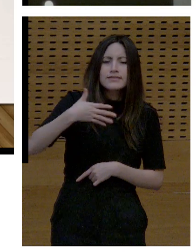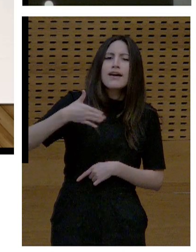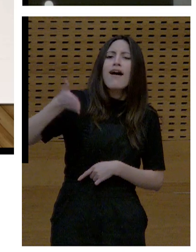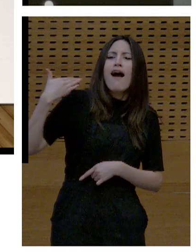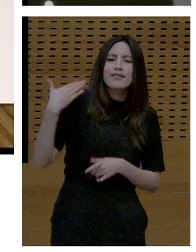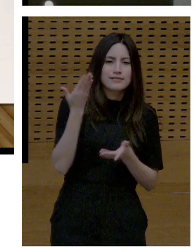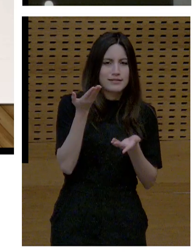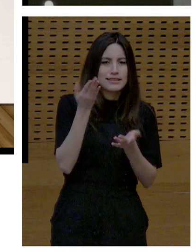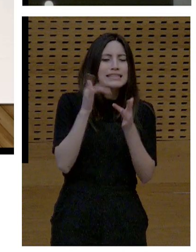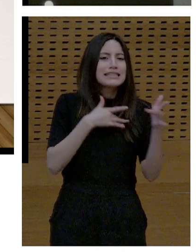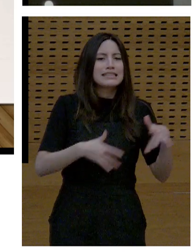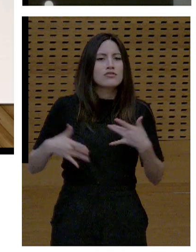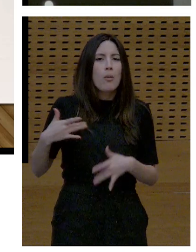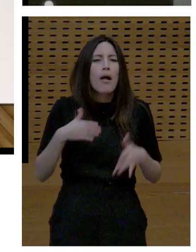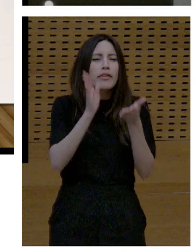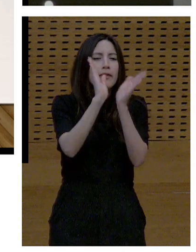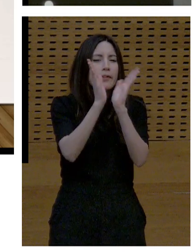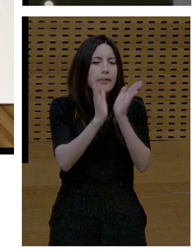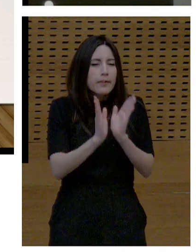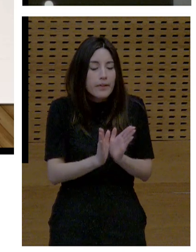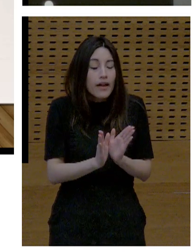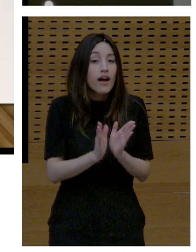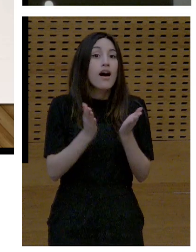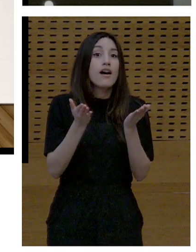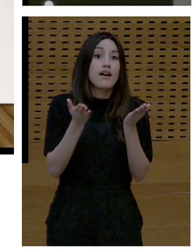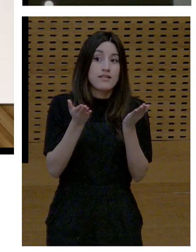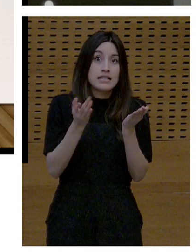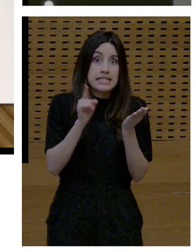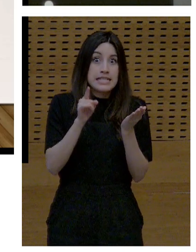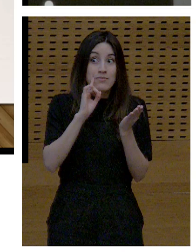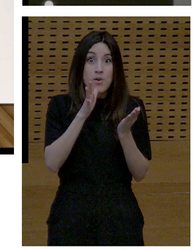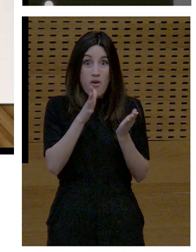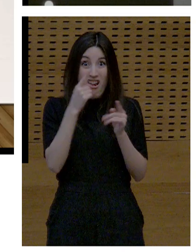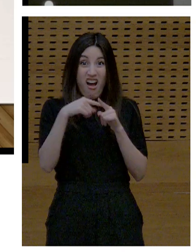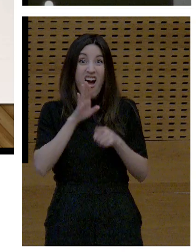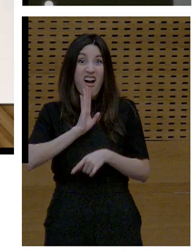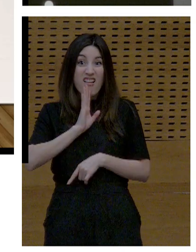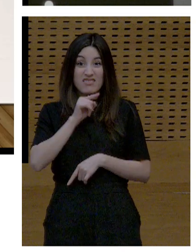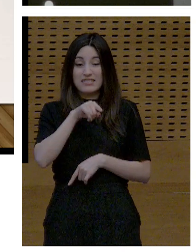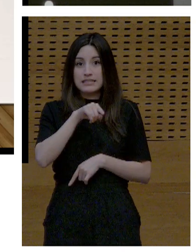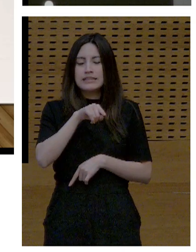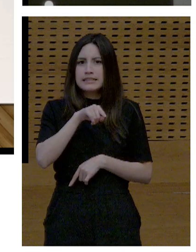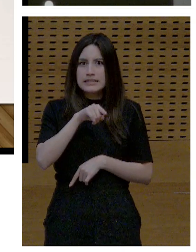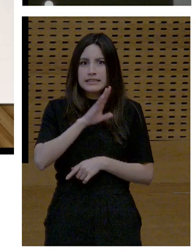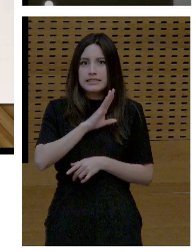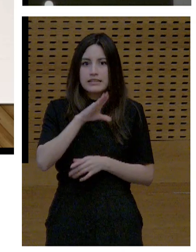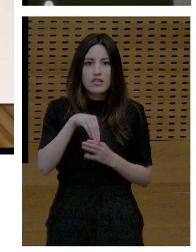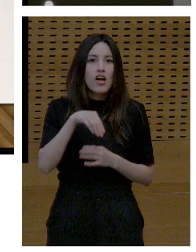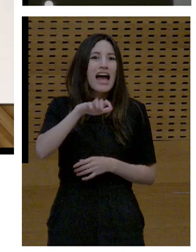los síntomas y después se vio que era un compuesto que la mucuna lo que contiene es